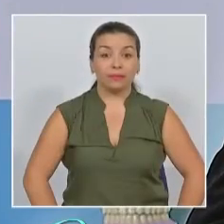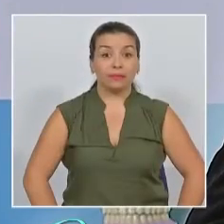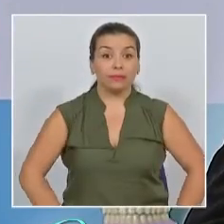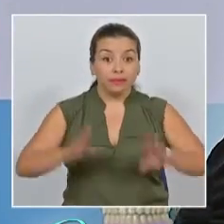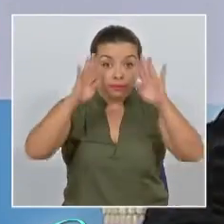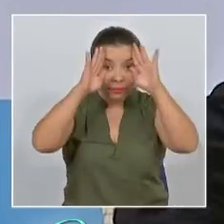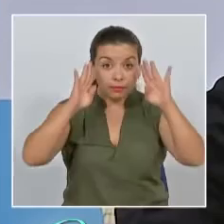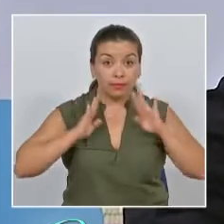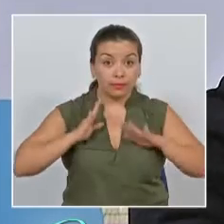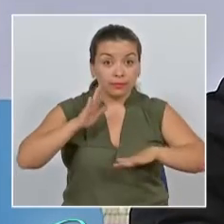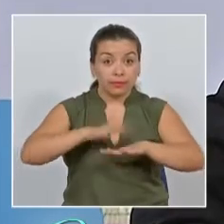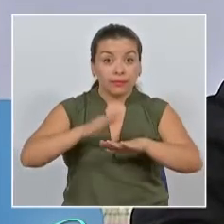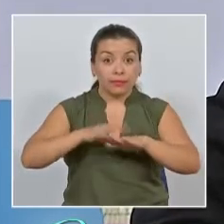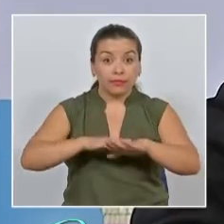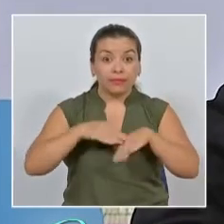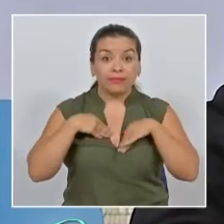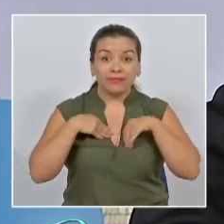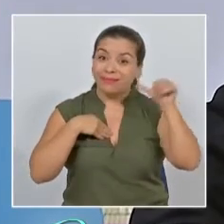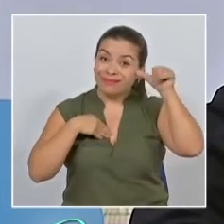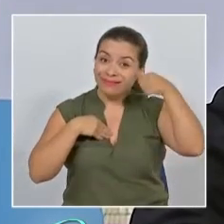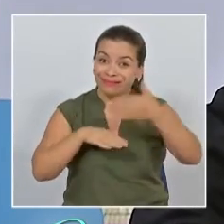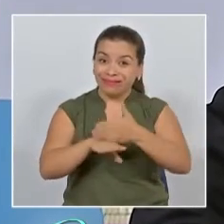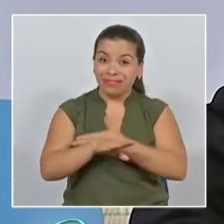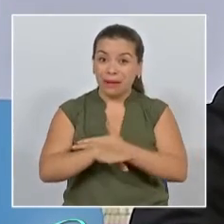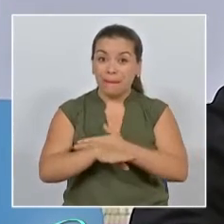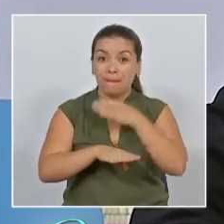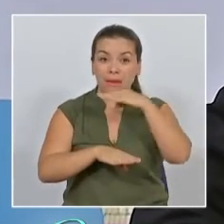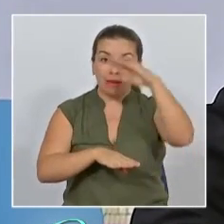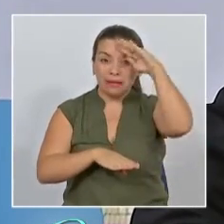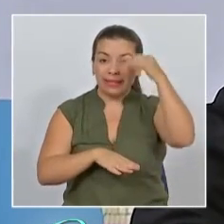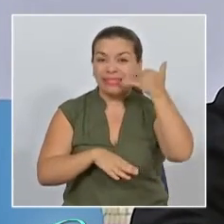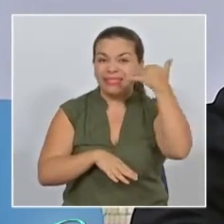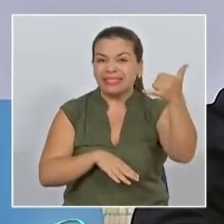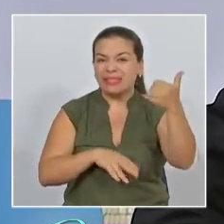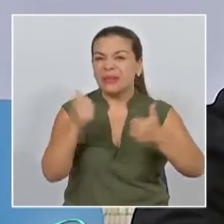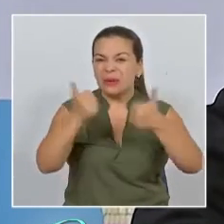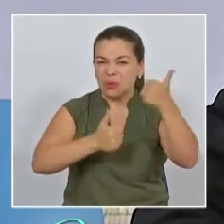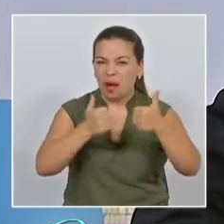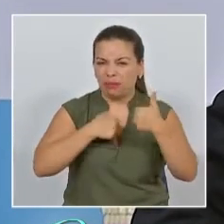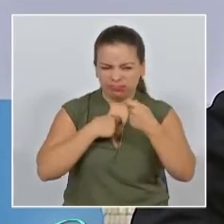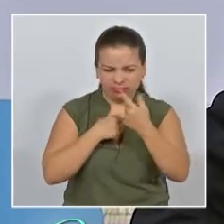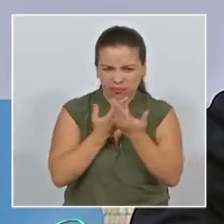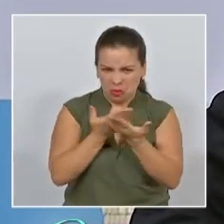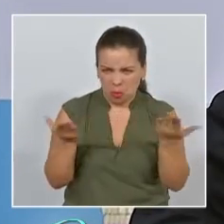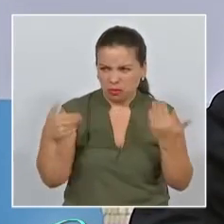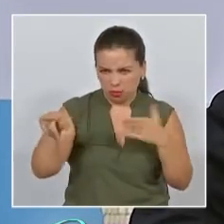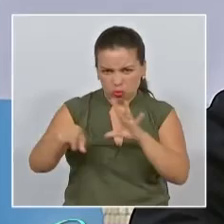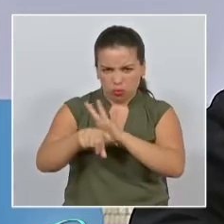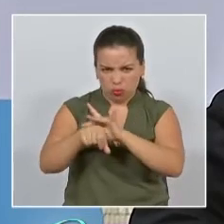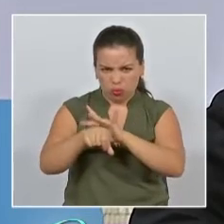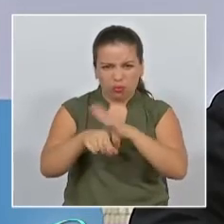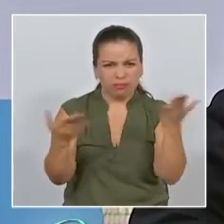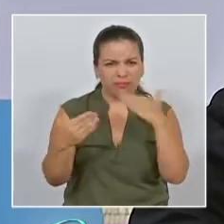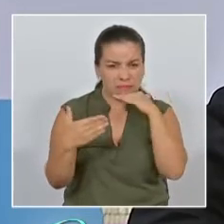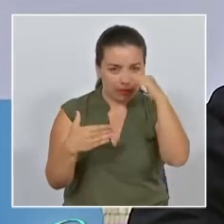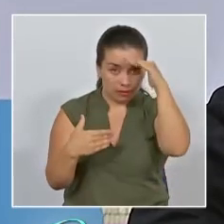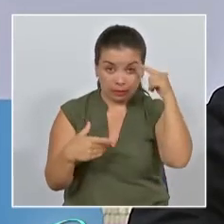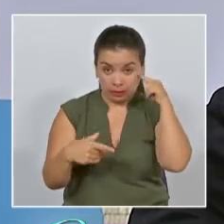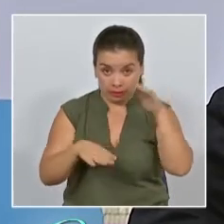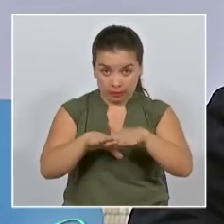Atención, que el número que nos pedían de Medellín es el siguiente, donde pueden conseguir los medicamentos Dr. Rojas en la capital de